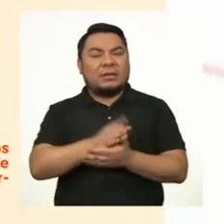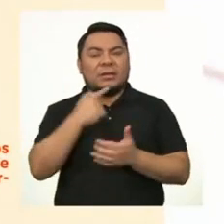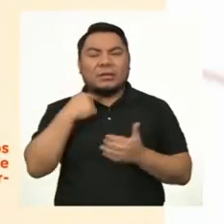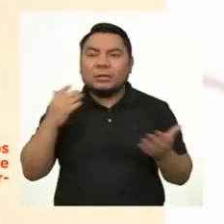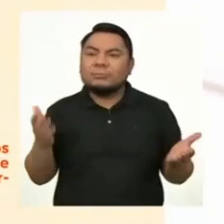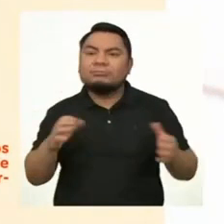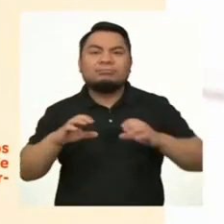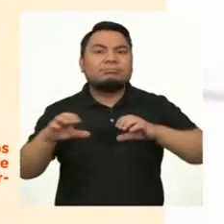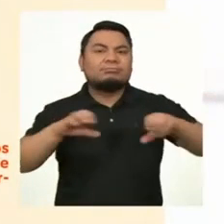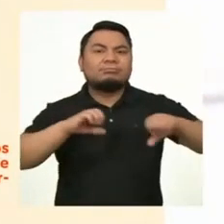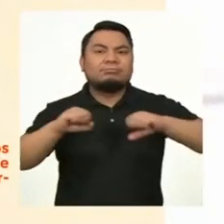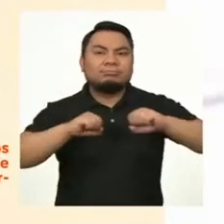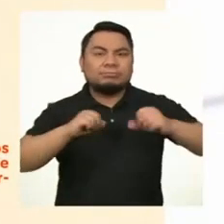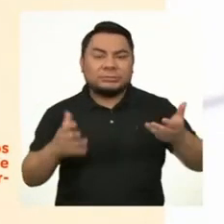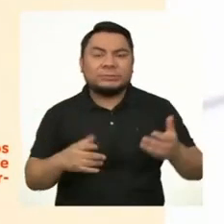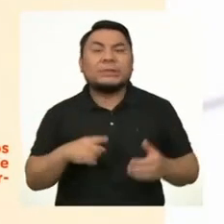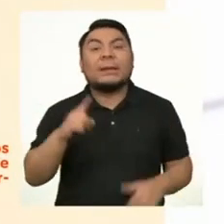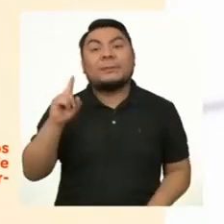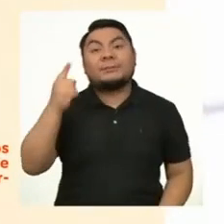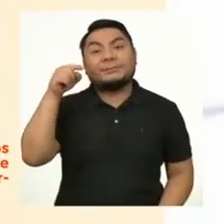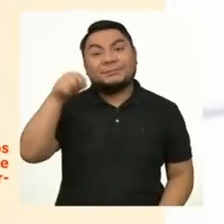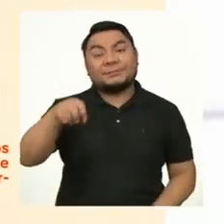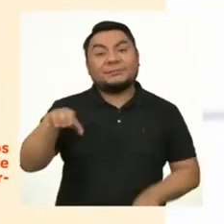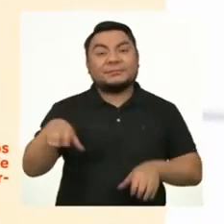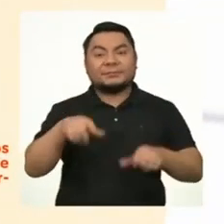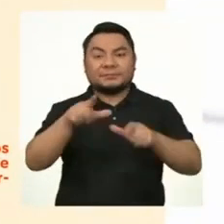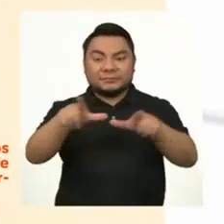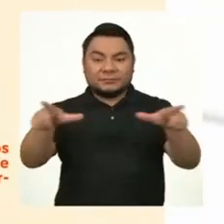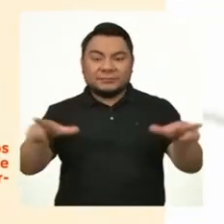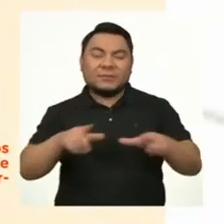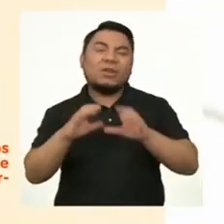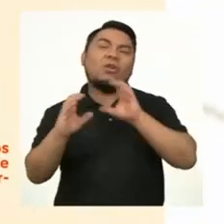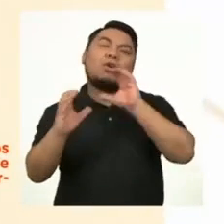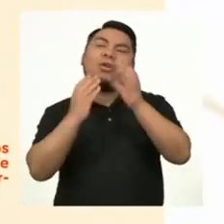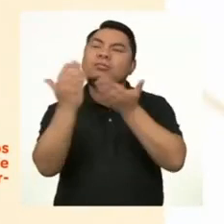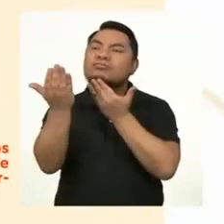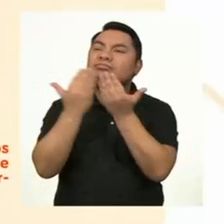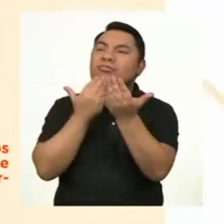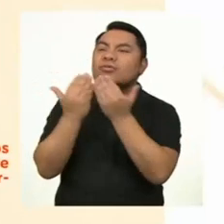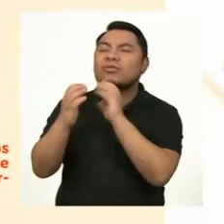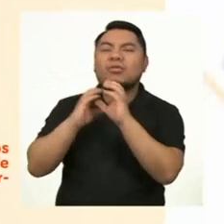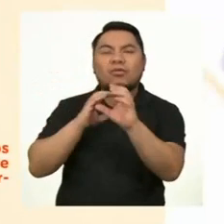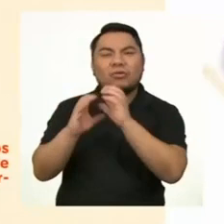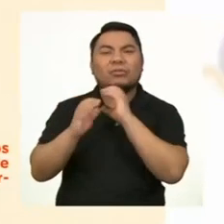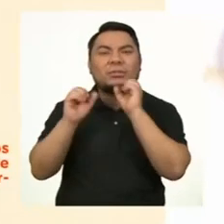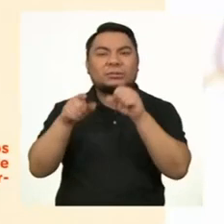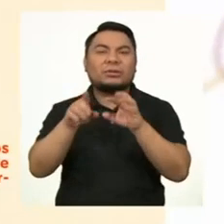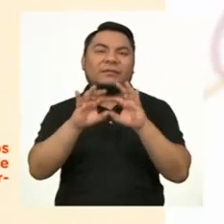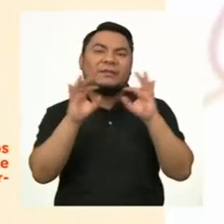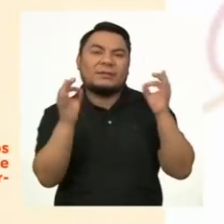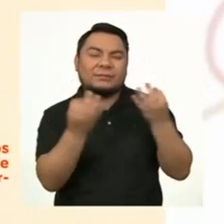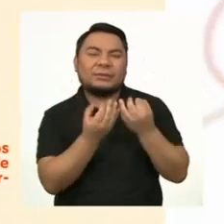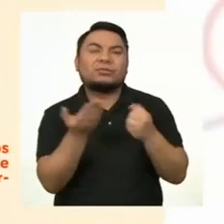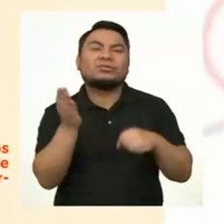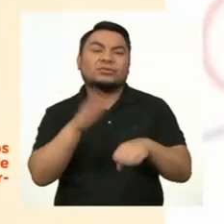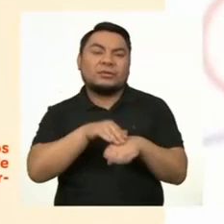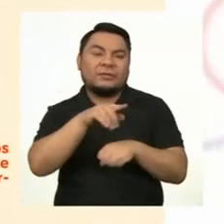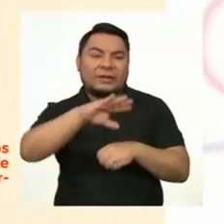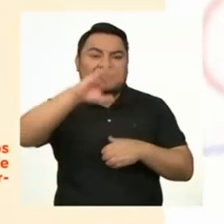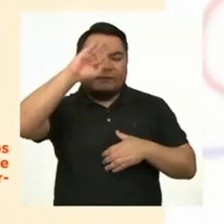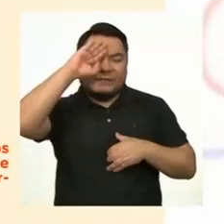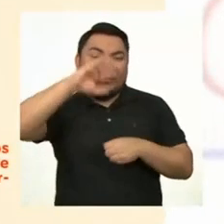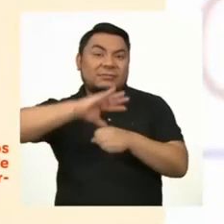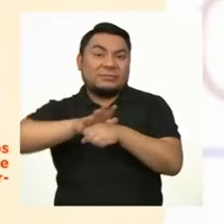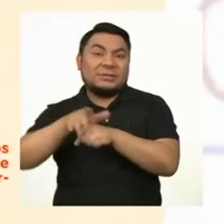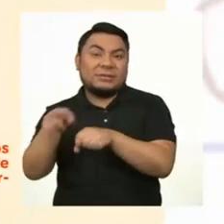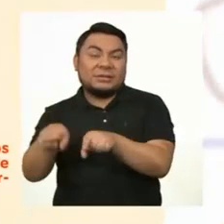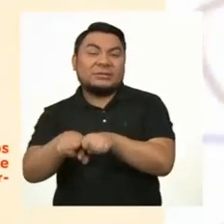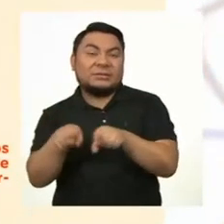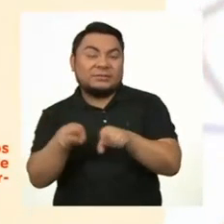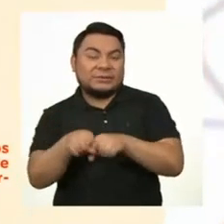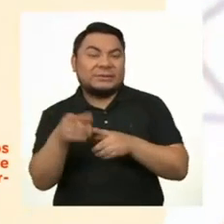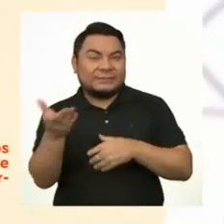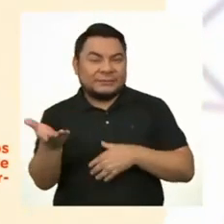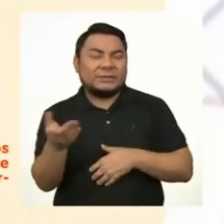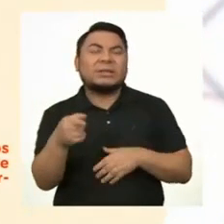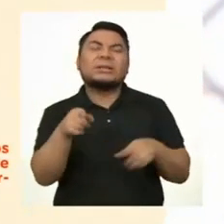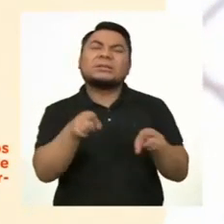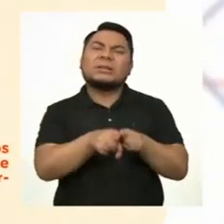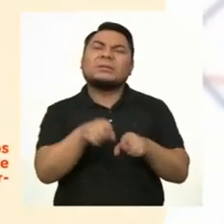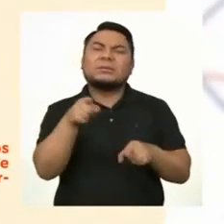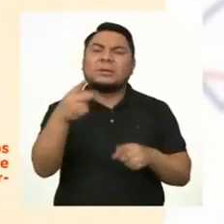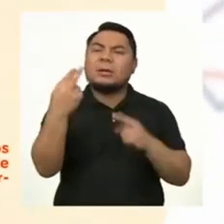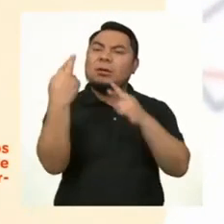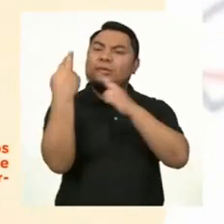proactivos. Para ello es necesario generar espacios de conversación calmada con la familia acerca de la enfermedad del coronavirus COVID-19 y